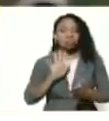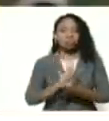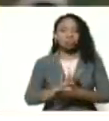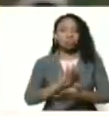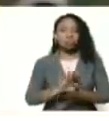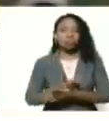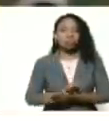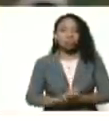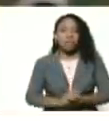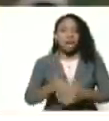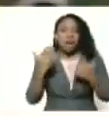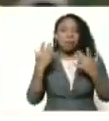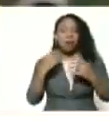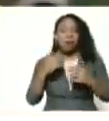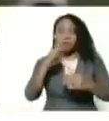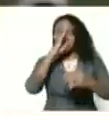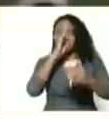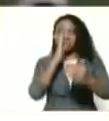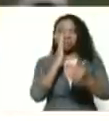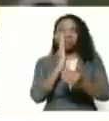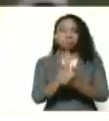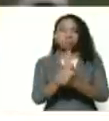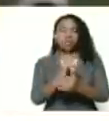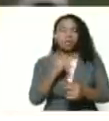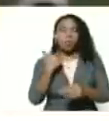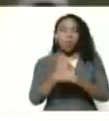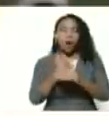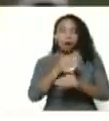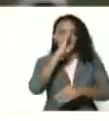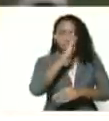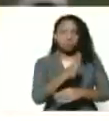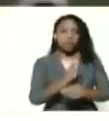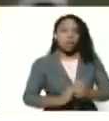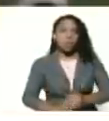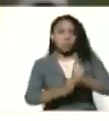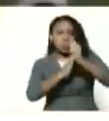con las riendas en las manos, protegiendo al pueblo y salvando vidas.